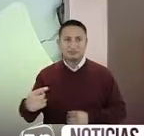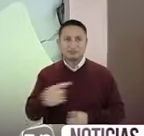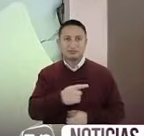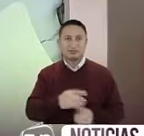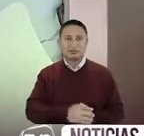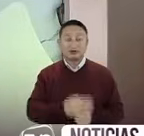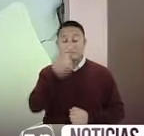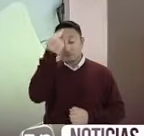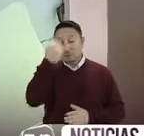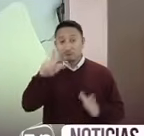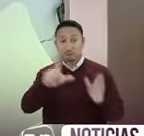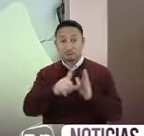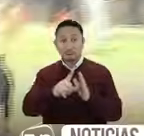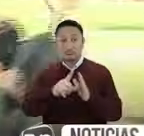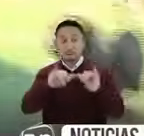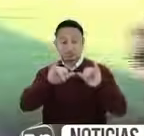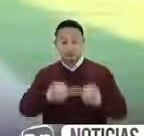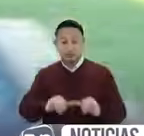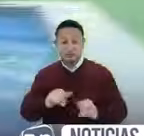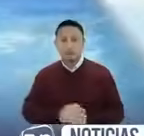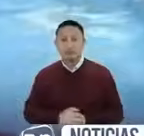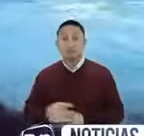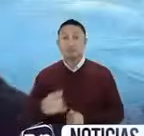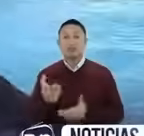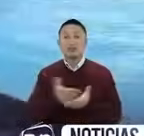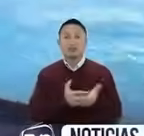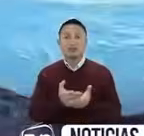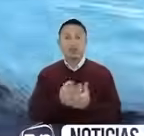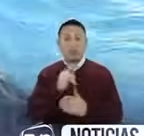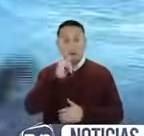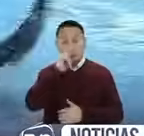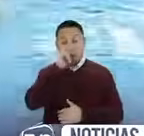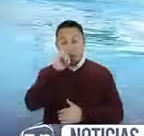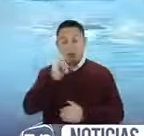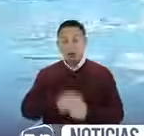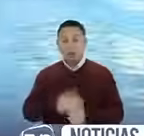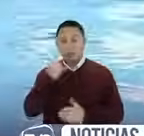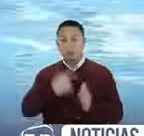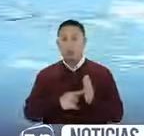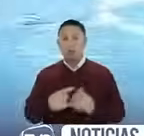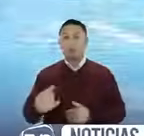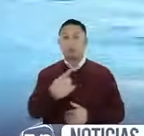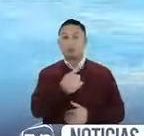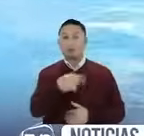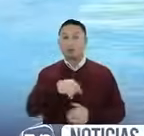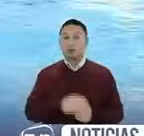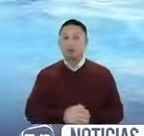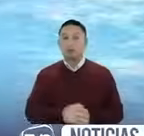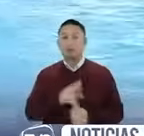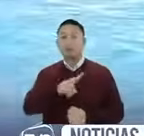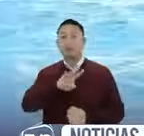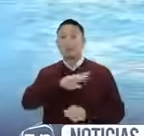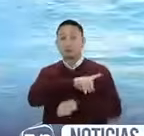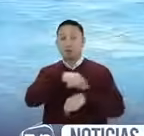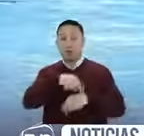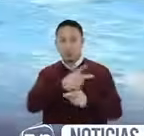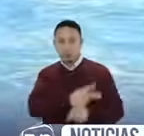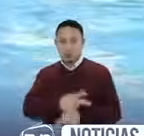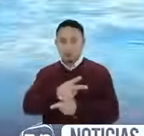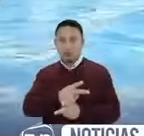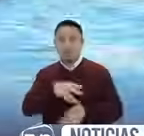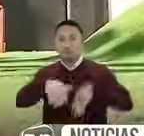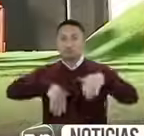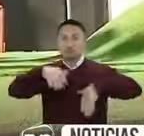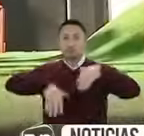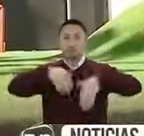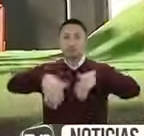perros. Algunos ofrecen un servicio de lujo. Este, por ejemplo, ofrece cuidado las 24 horas, tiene piscina y área de